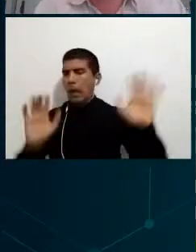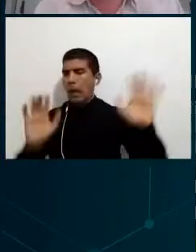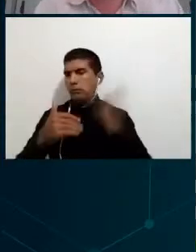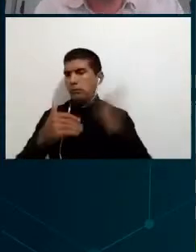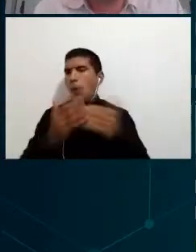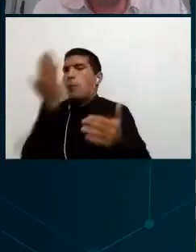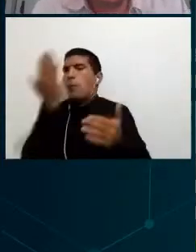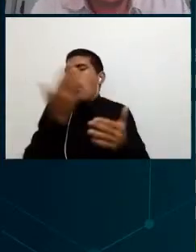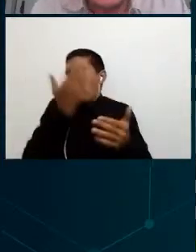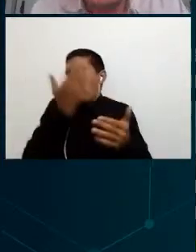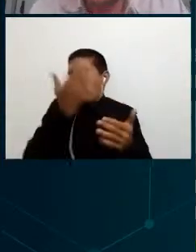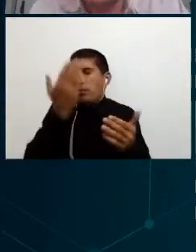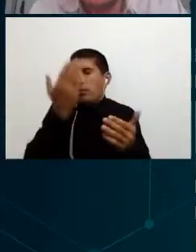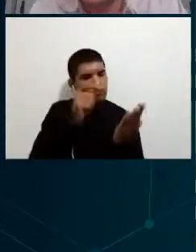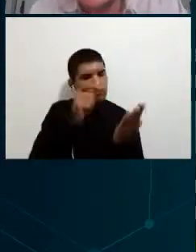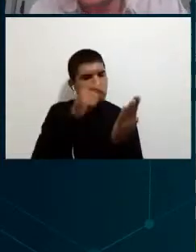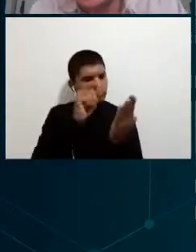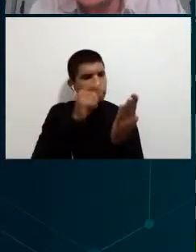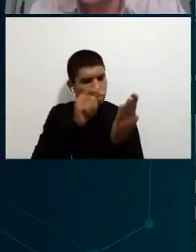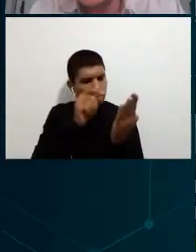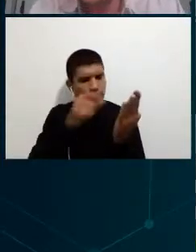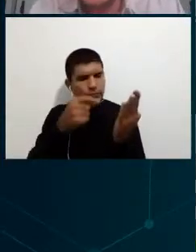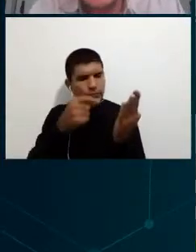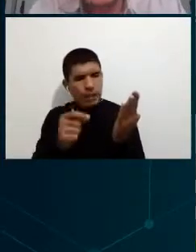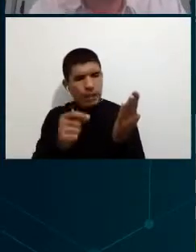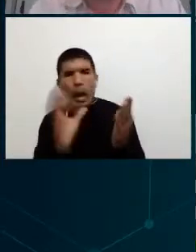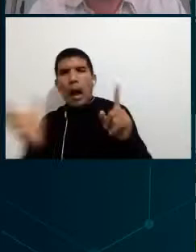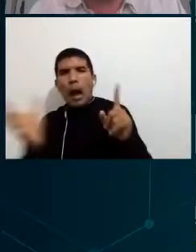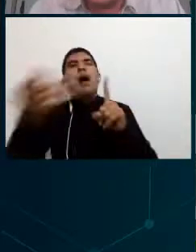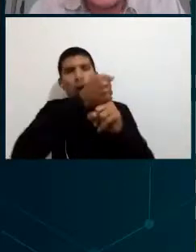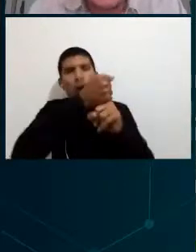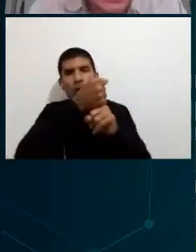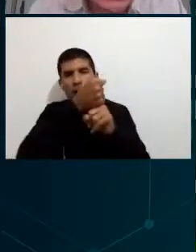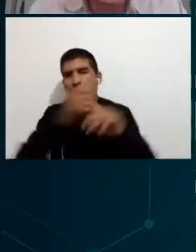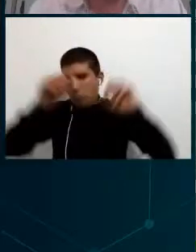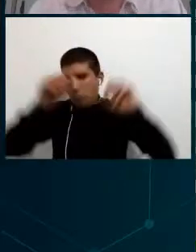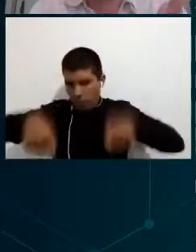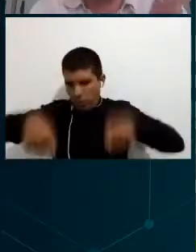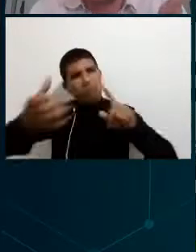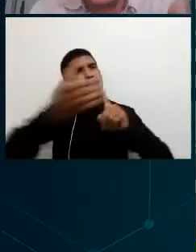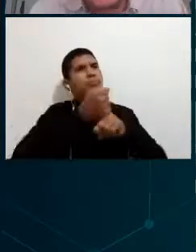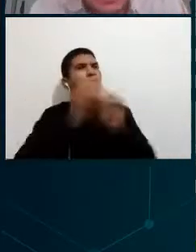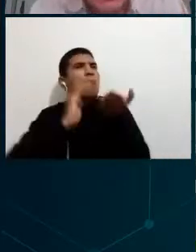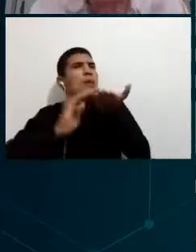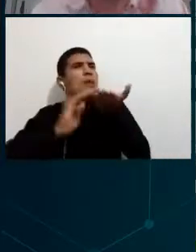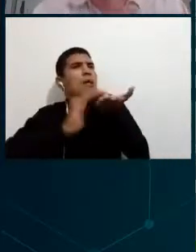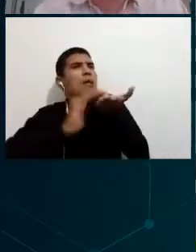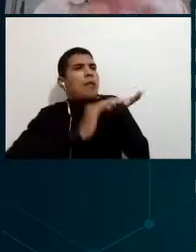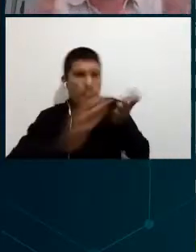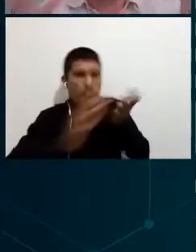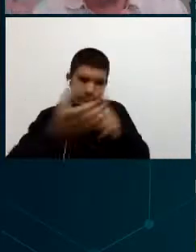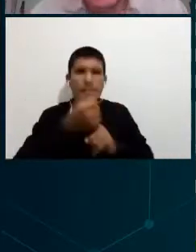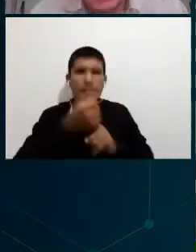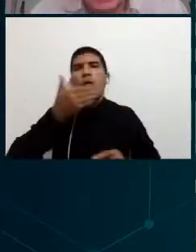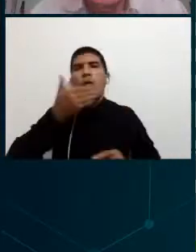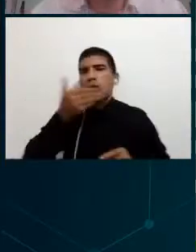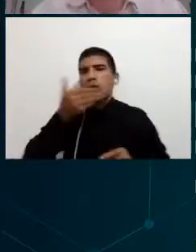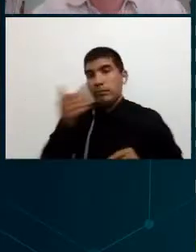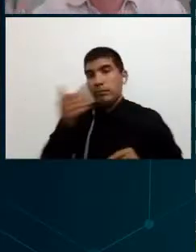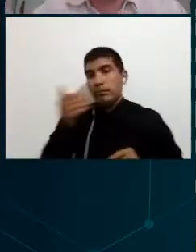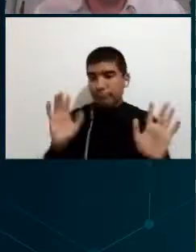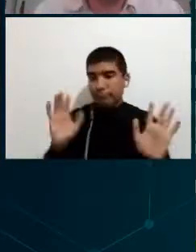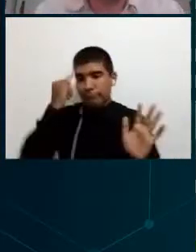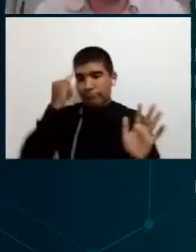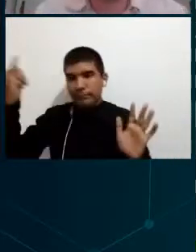protección diferencial de línea ante diferentes tipos de eventos en la red, fallas en la línea, validar que disparan, fallas externas a la